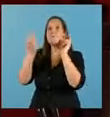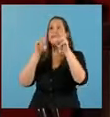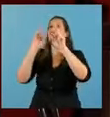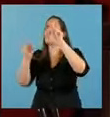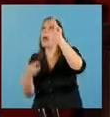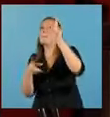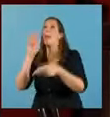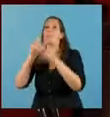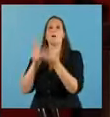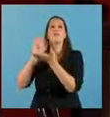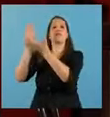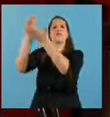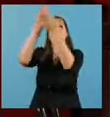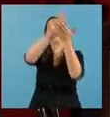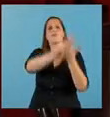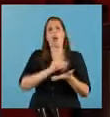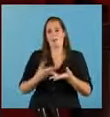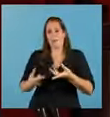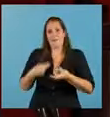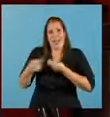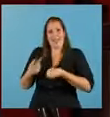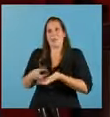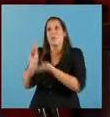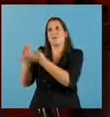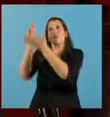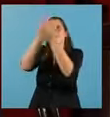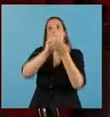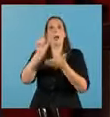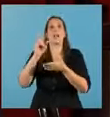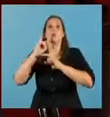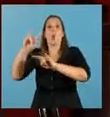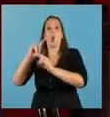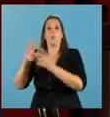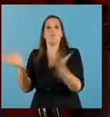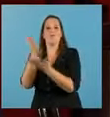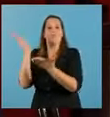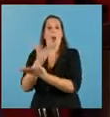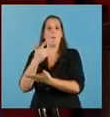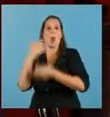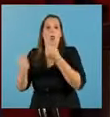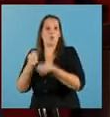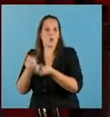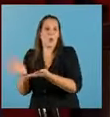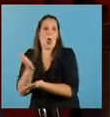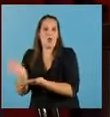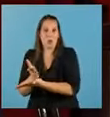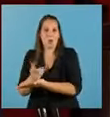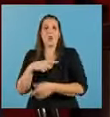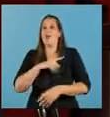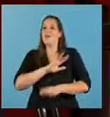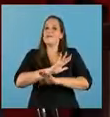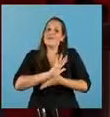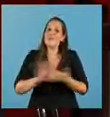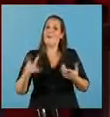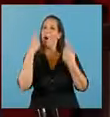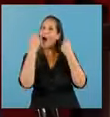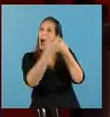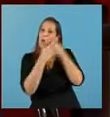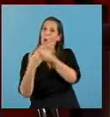y financiamiento para infraestructura productiva. Nuestro nuevo contrato de ciudadanía social es claro en su